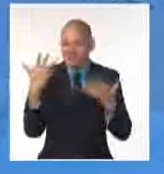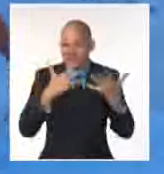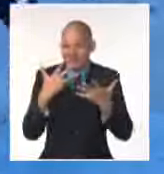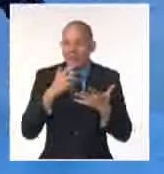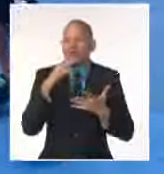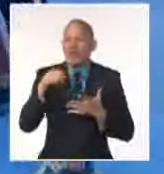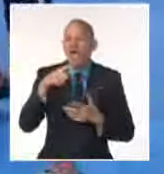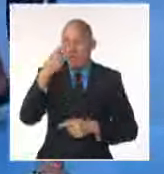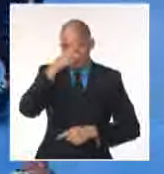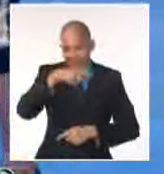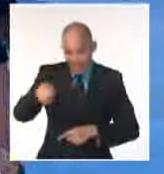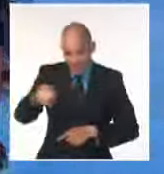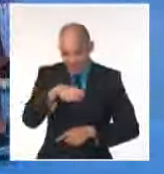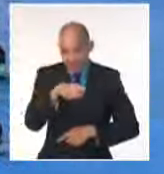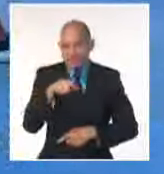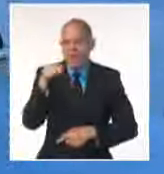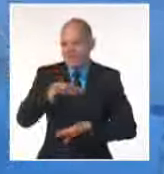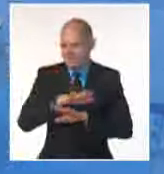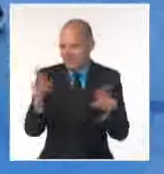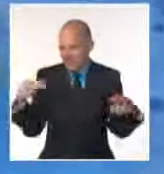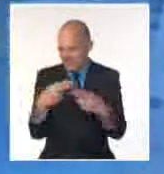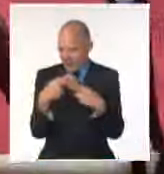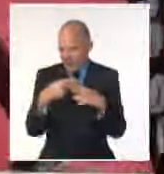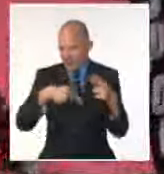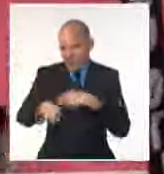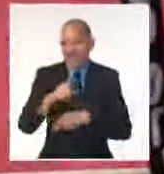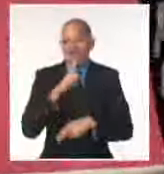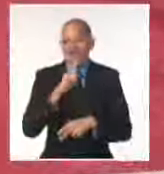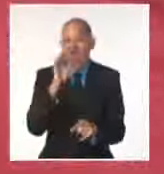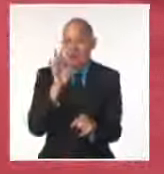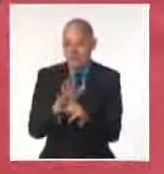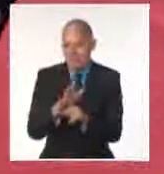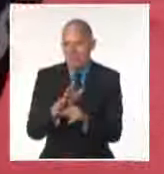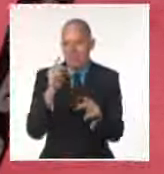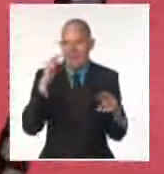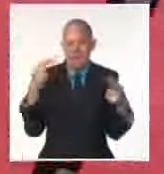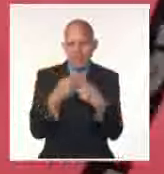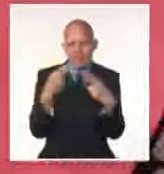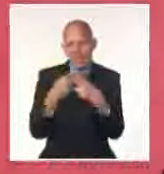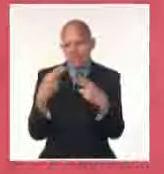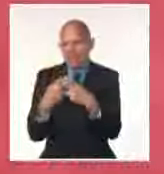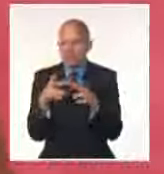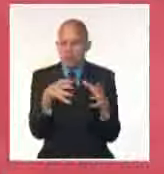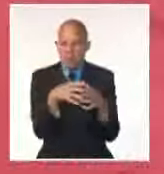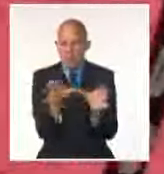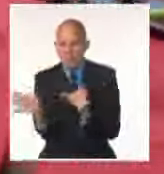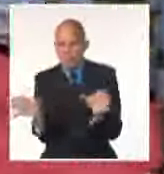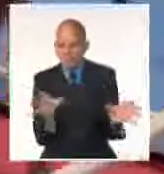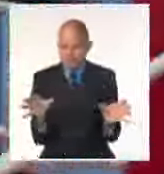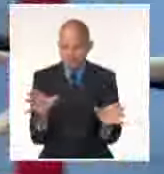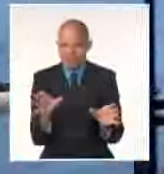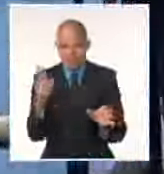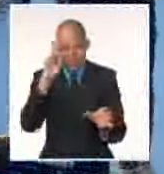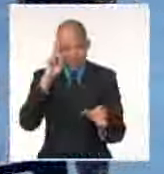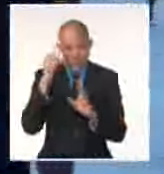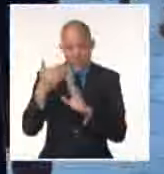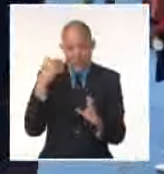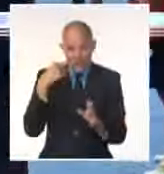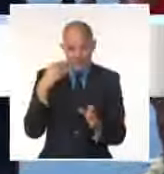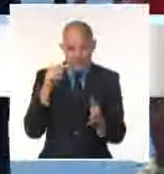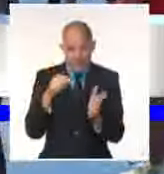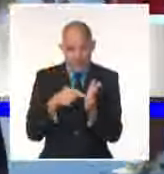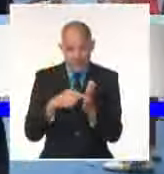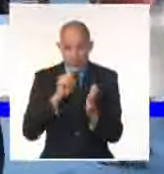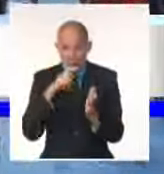oficializará el sorteo y el viernes comenzarán las preliminares distribuidas en dos rines. Recordemos que en los eventos clasificatorios solo